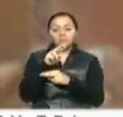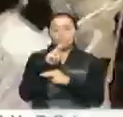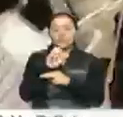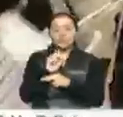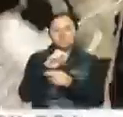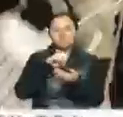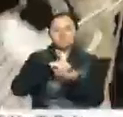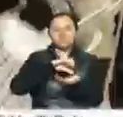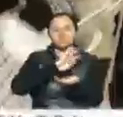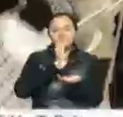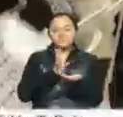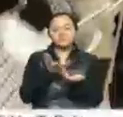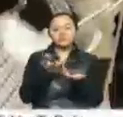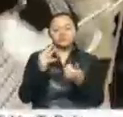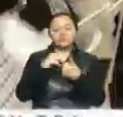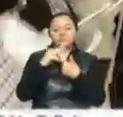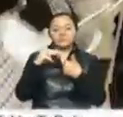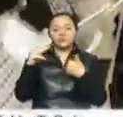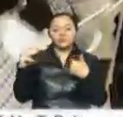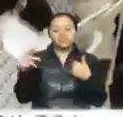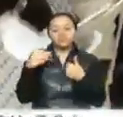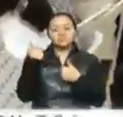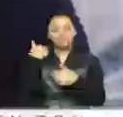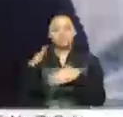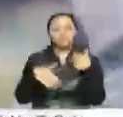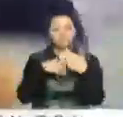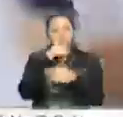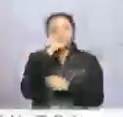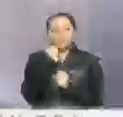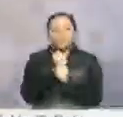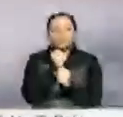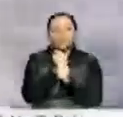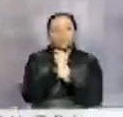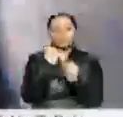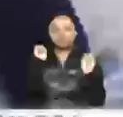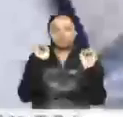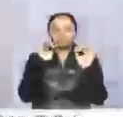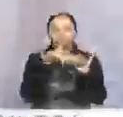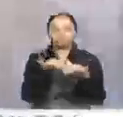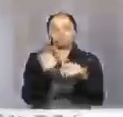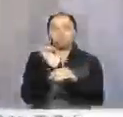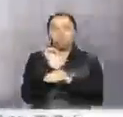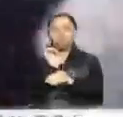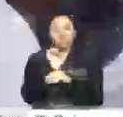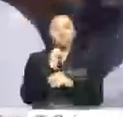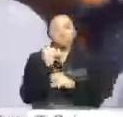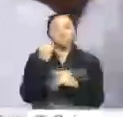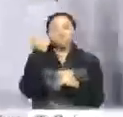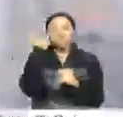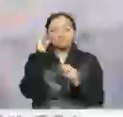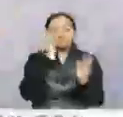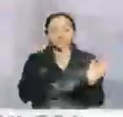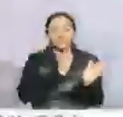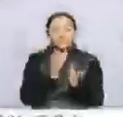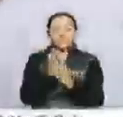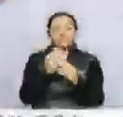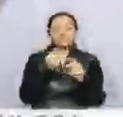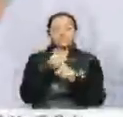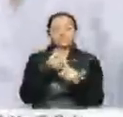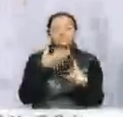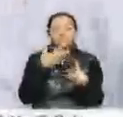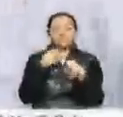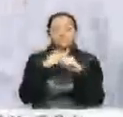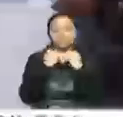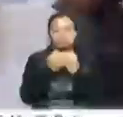Ciudad Alfaro de Montecristi, llegaron funcionarios de todo el país. Esta iniciativa genera un impacto